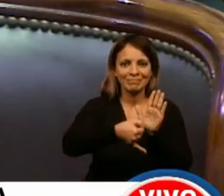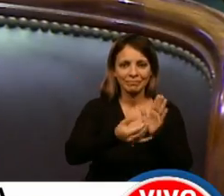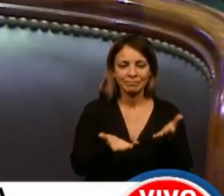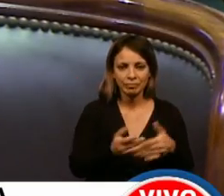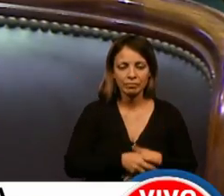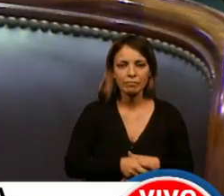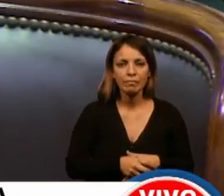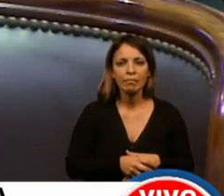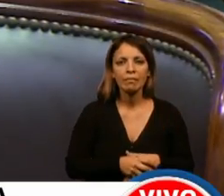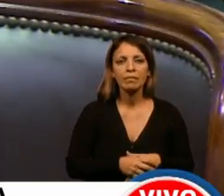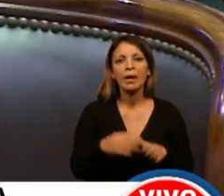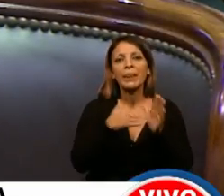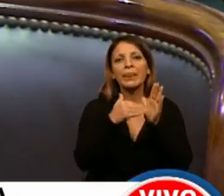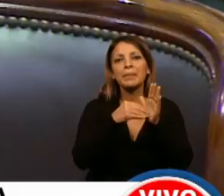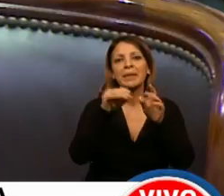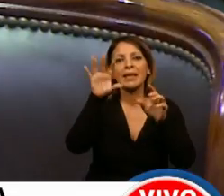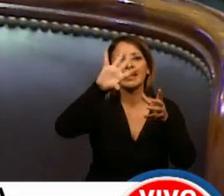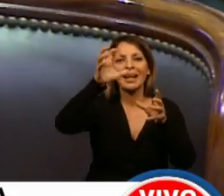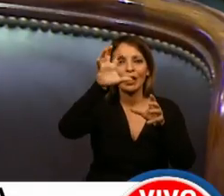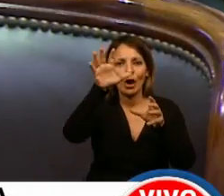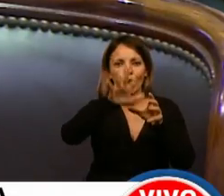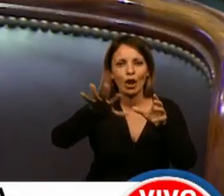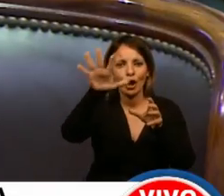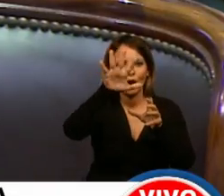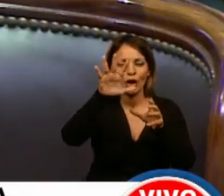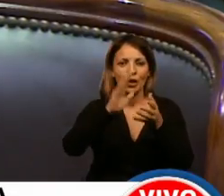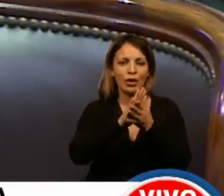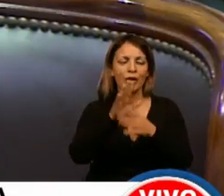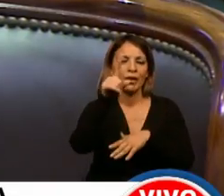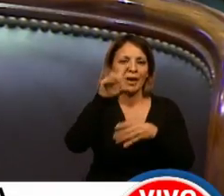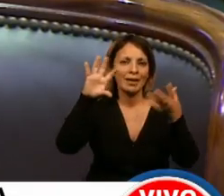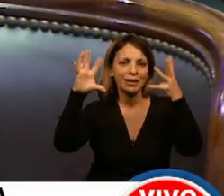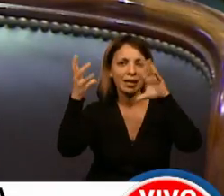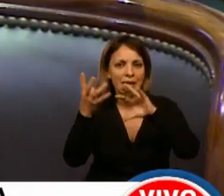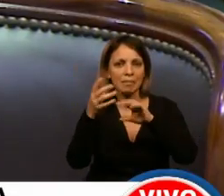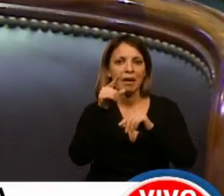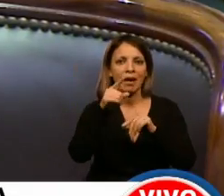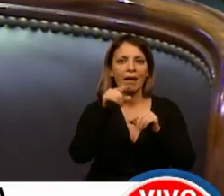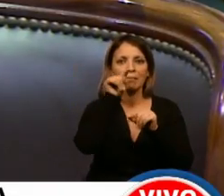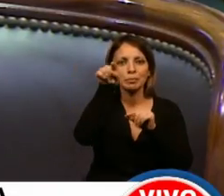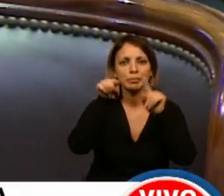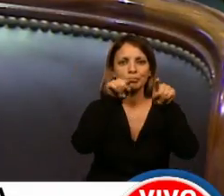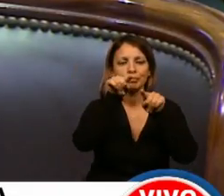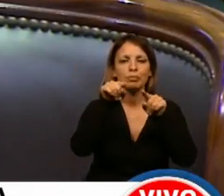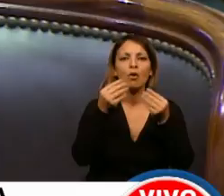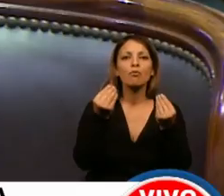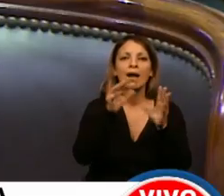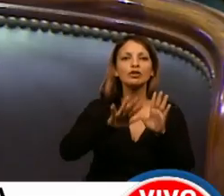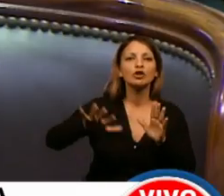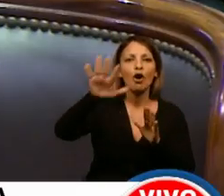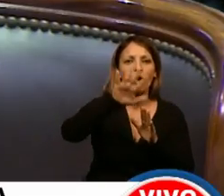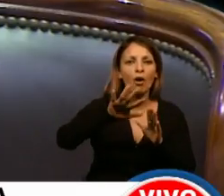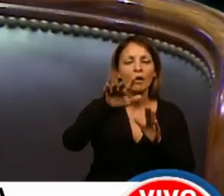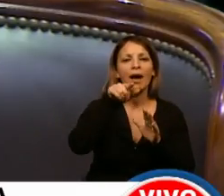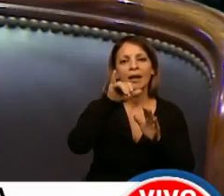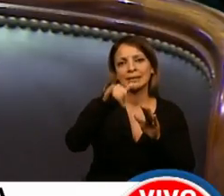al mapa bio ambiental que ha determinado cuáles son esas zonas y que les